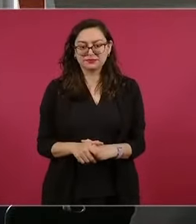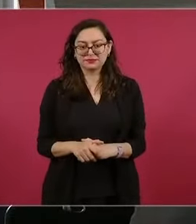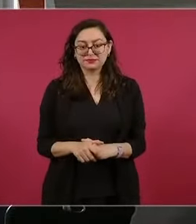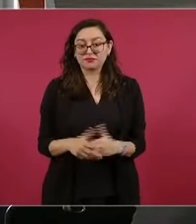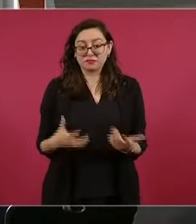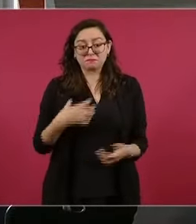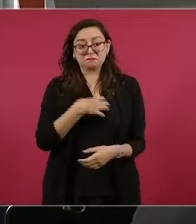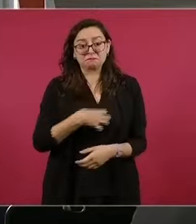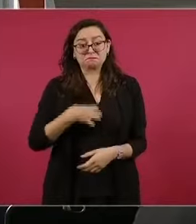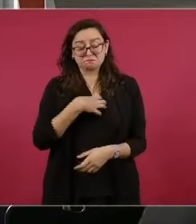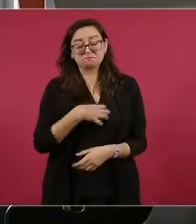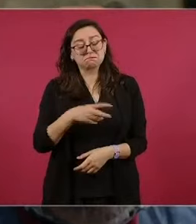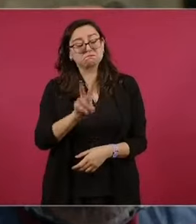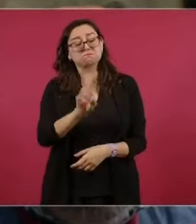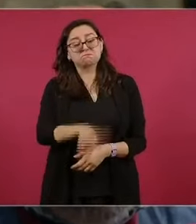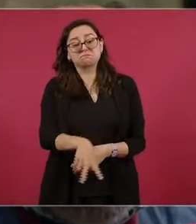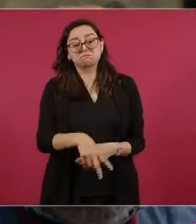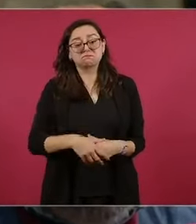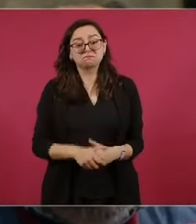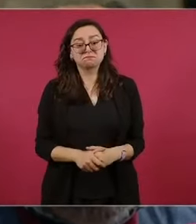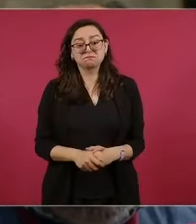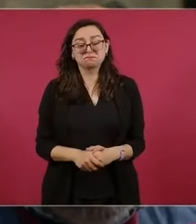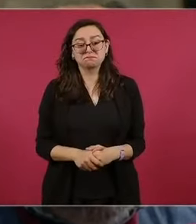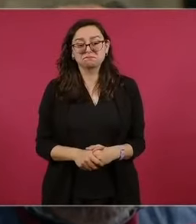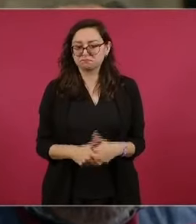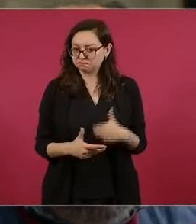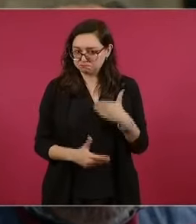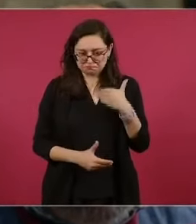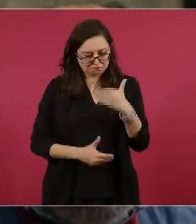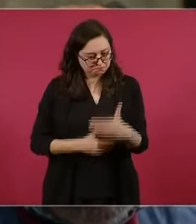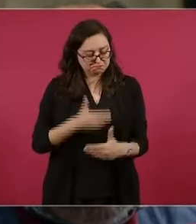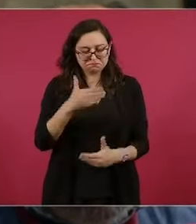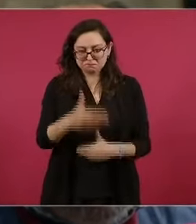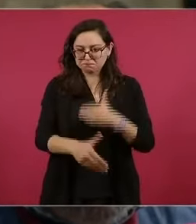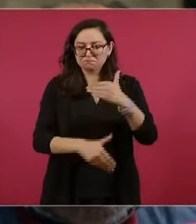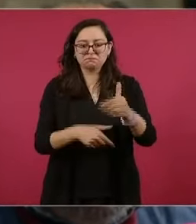Entonces, estoy muy contento por eso. Y vamos a seguir